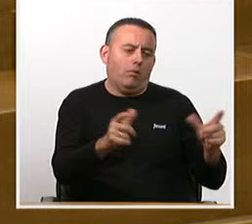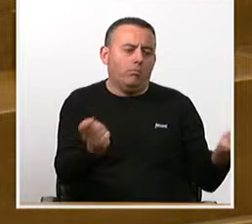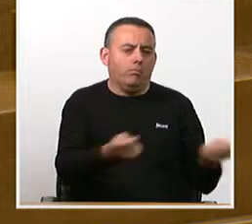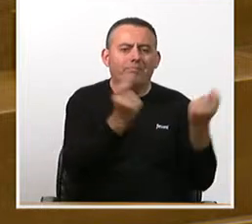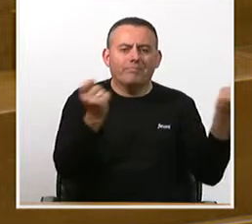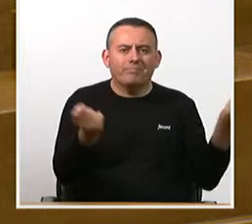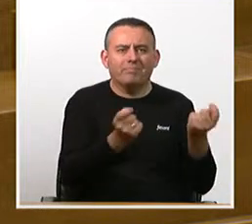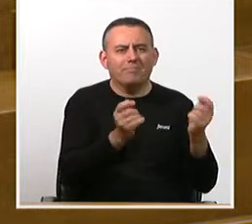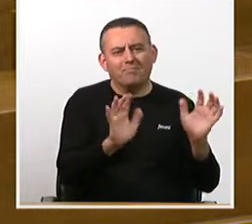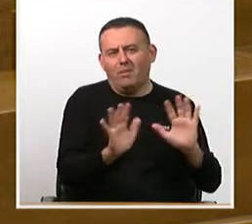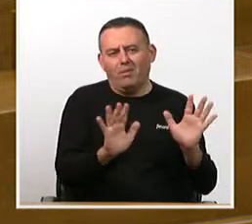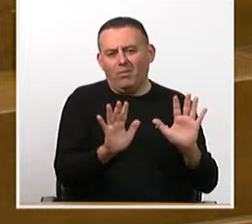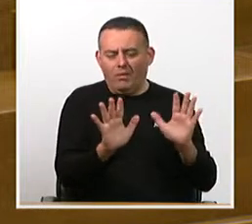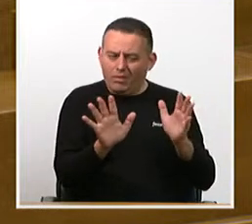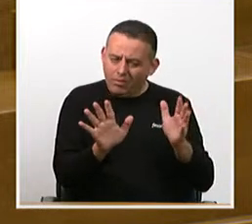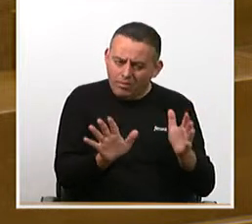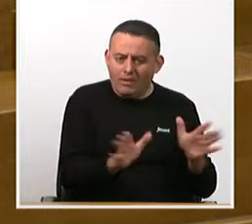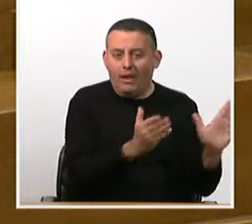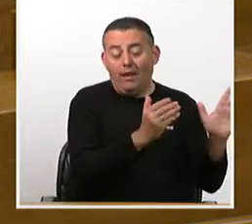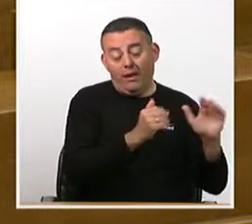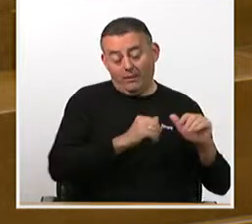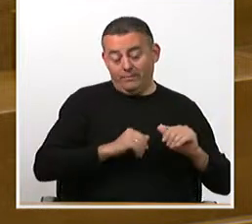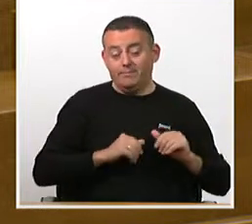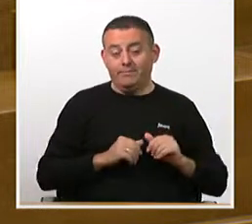complic es el